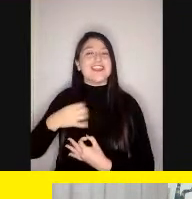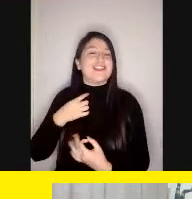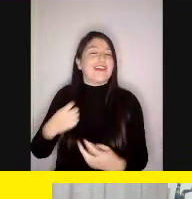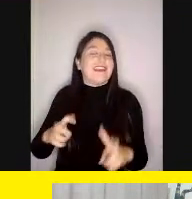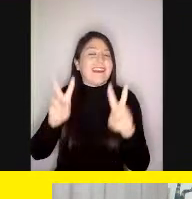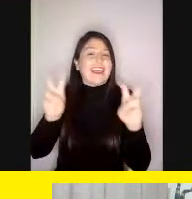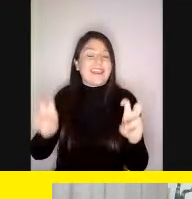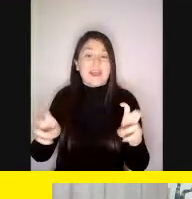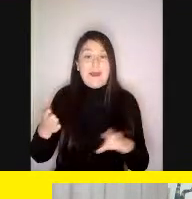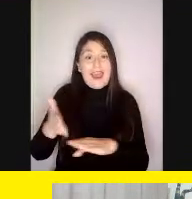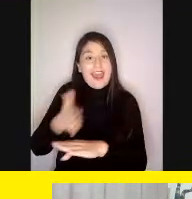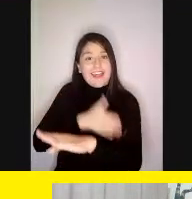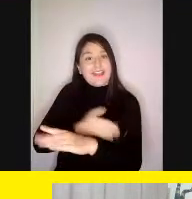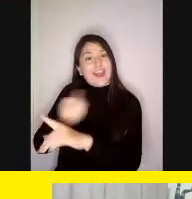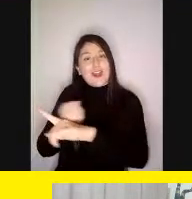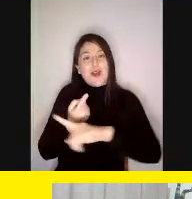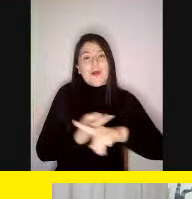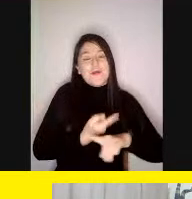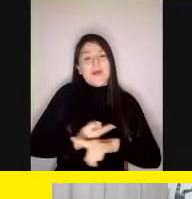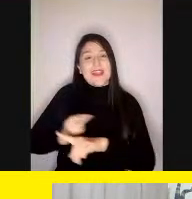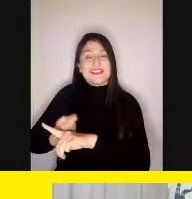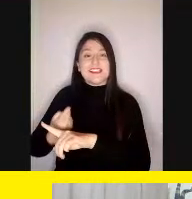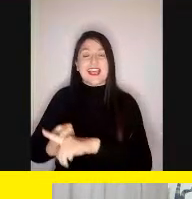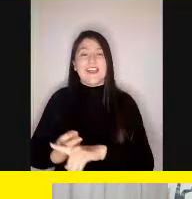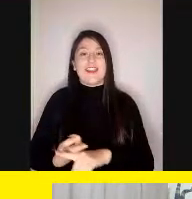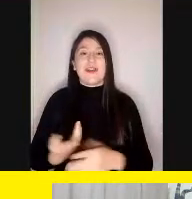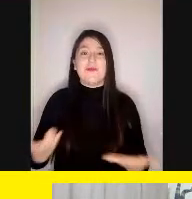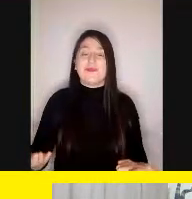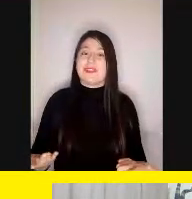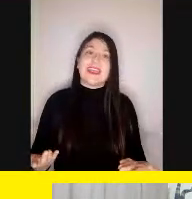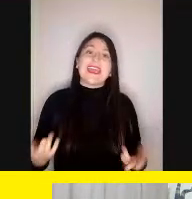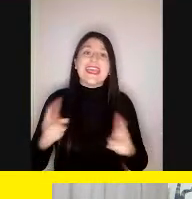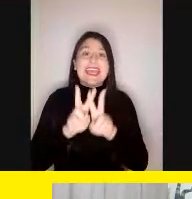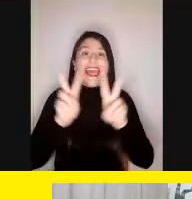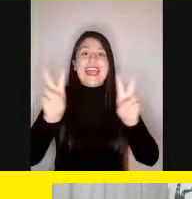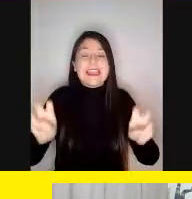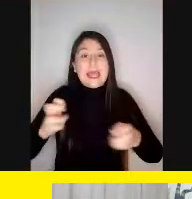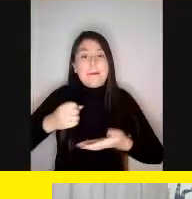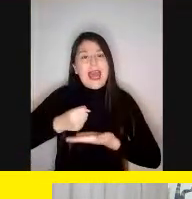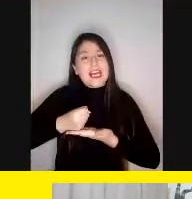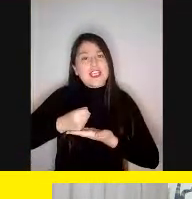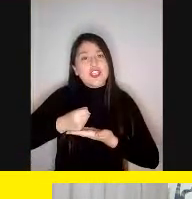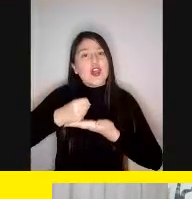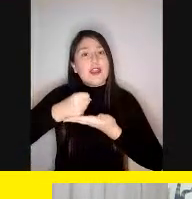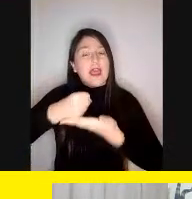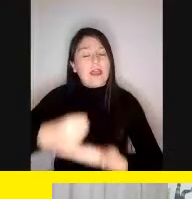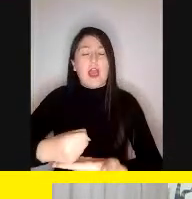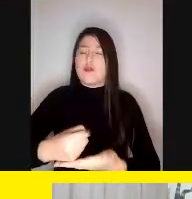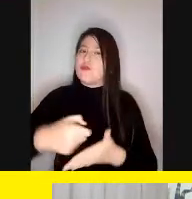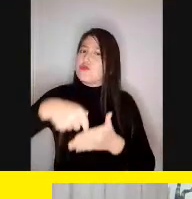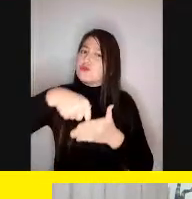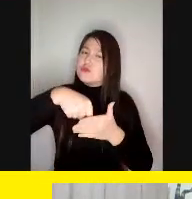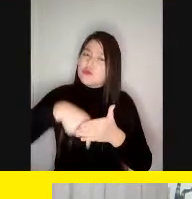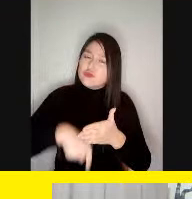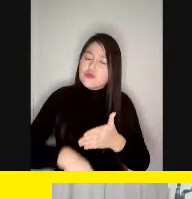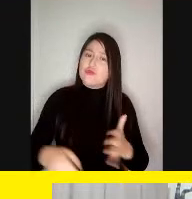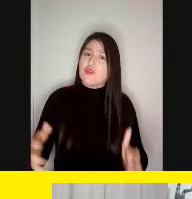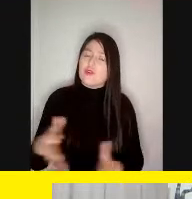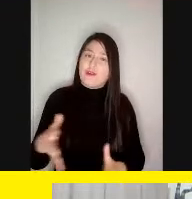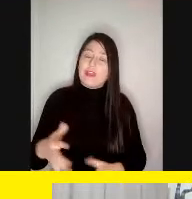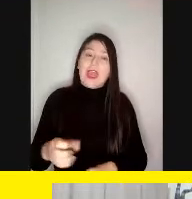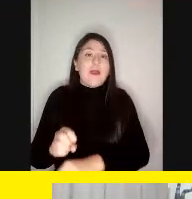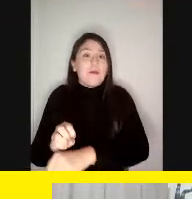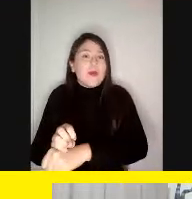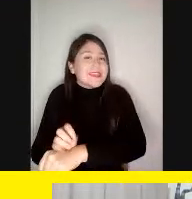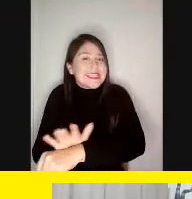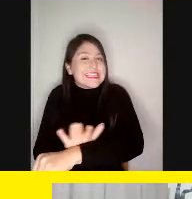conversando. Y claro, lo que se toca acá, el tema de solidaridad, es bien profundo y me sensibiliza mucho porque